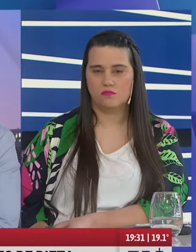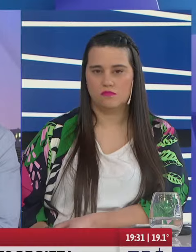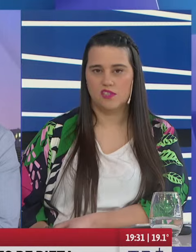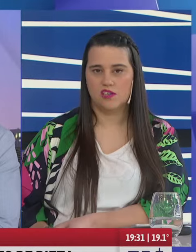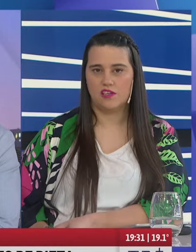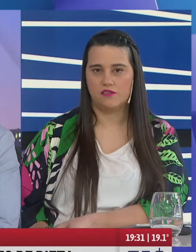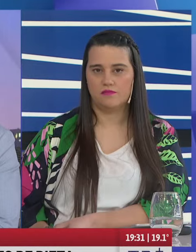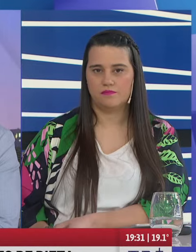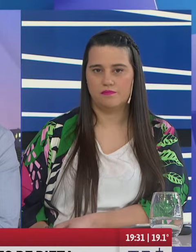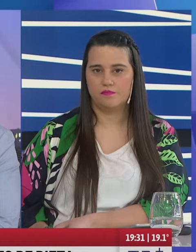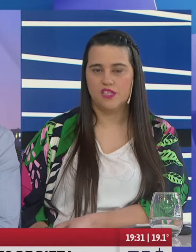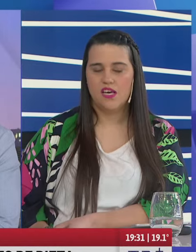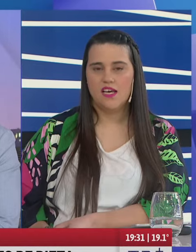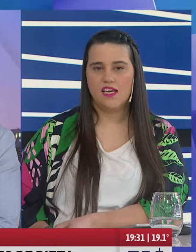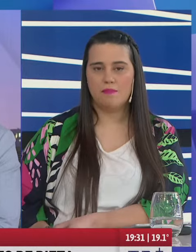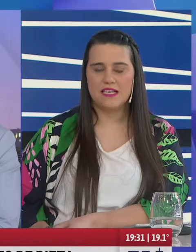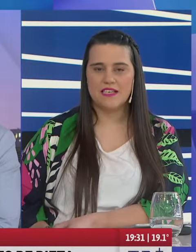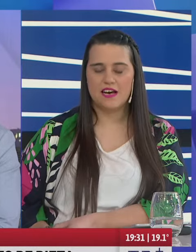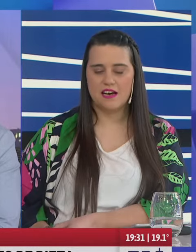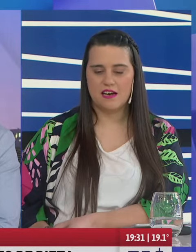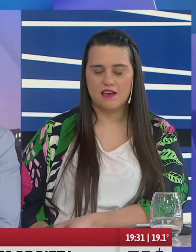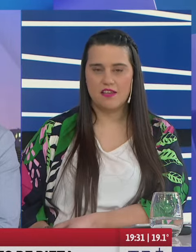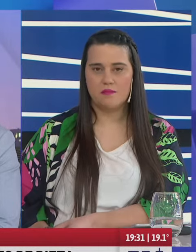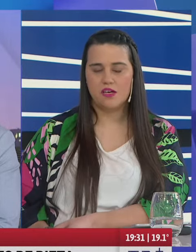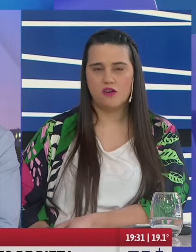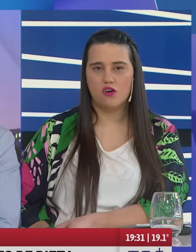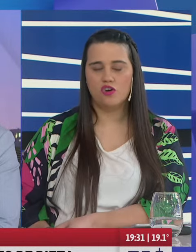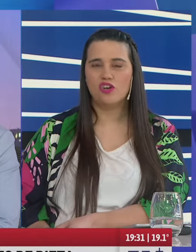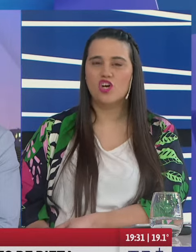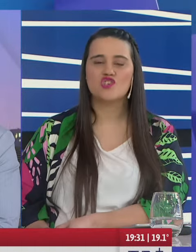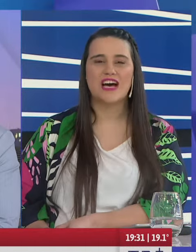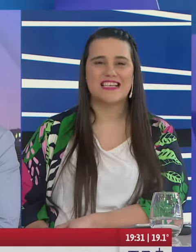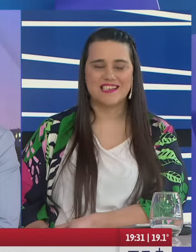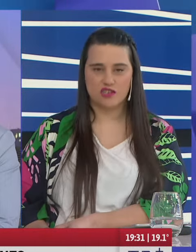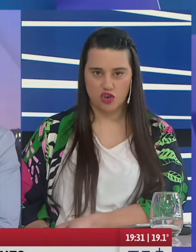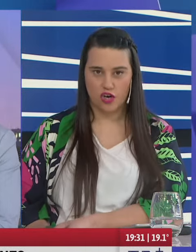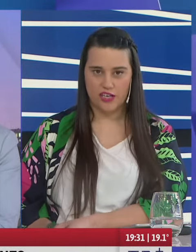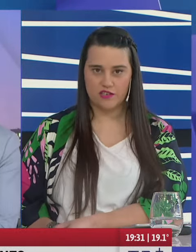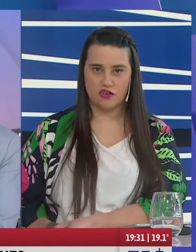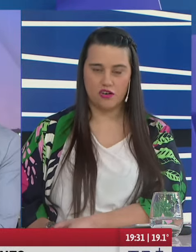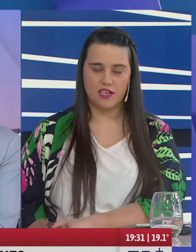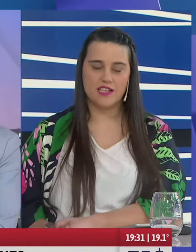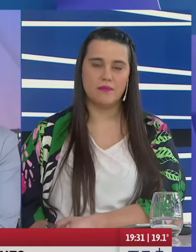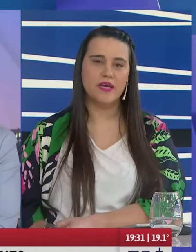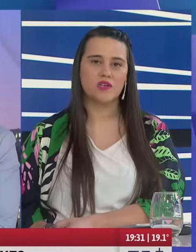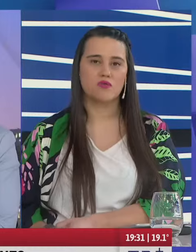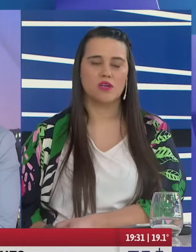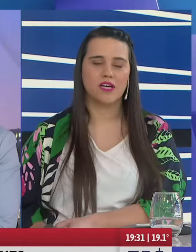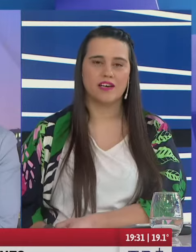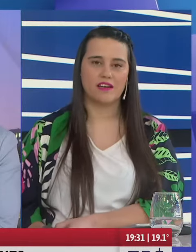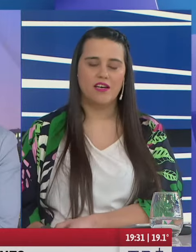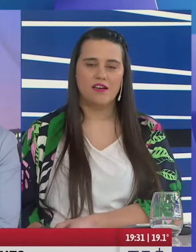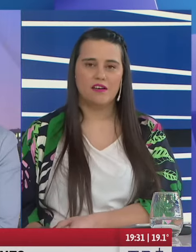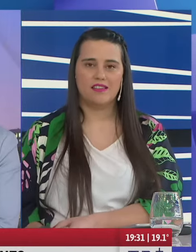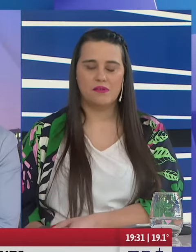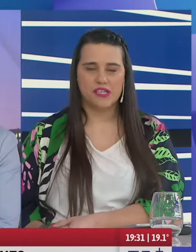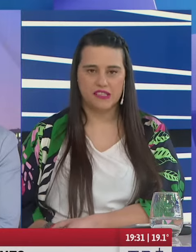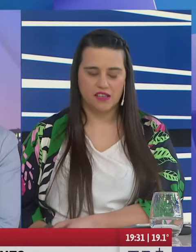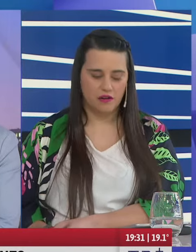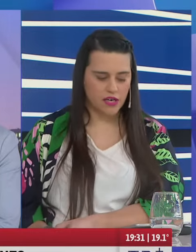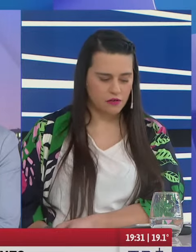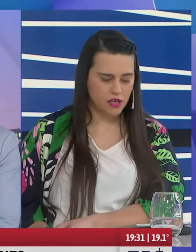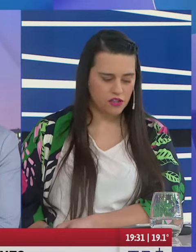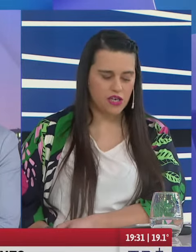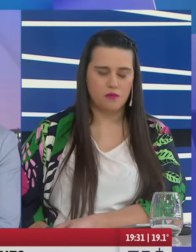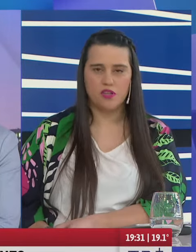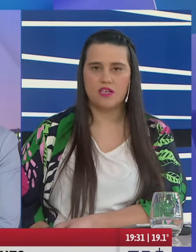listos. Estamos listos. Estamos listos. ¿Qué pasa, Dami, con los asesores, ¿no? Que ese también es un tema que da bastante